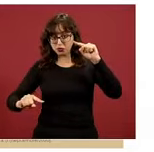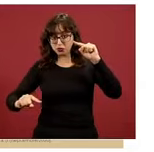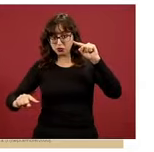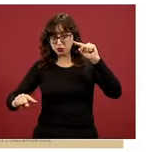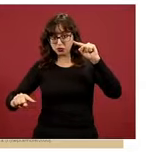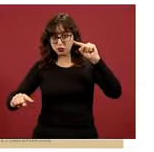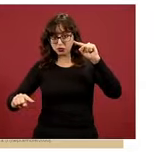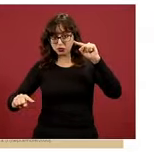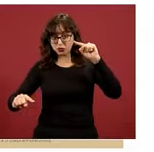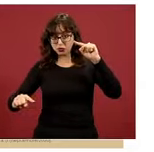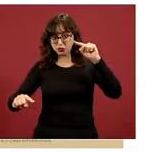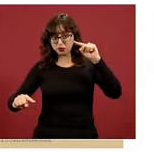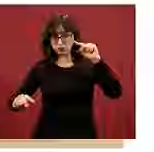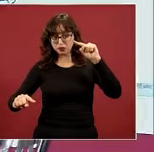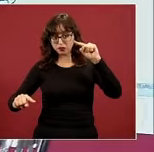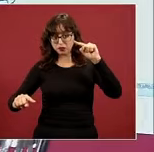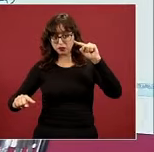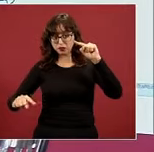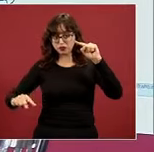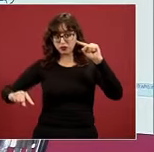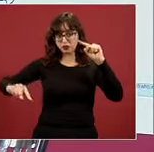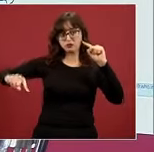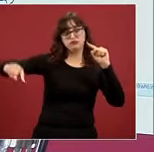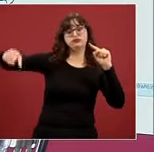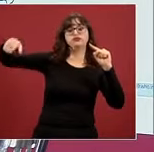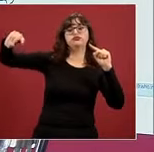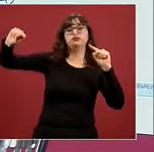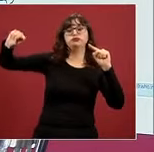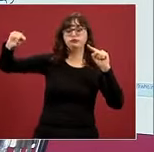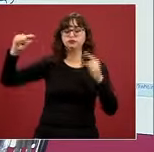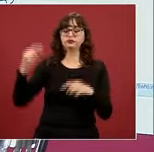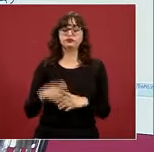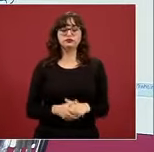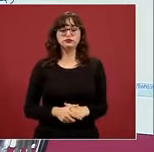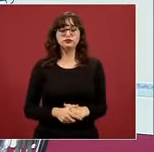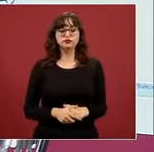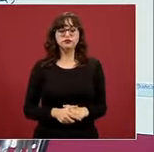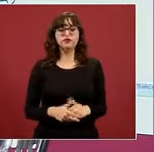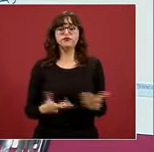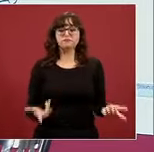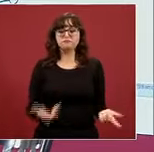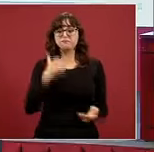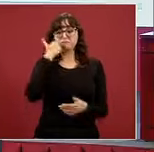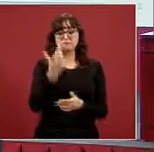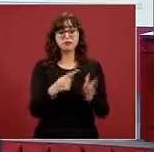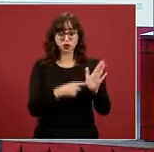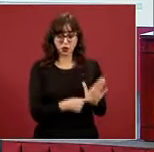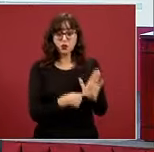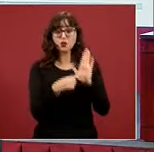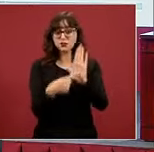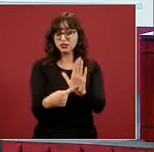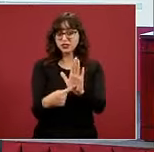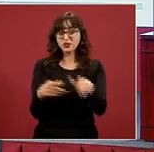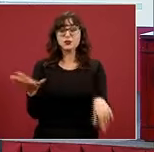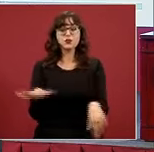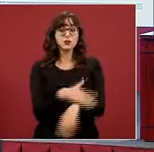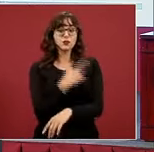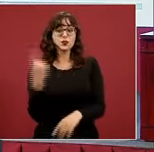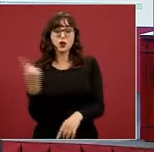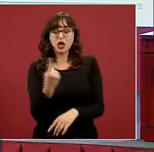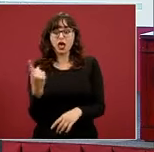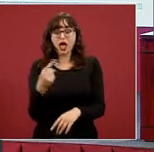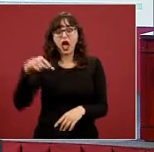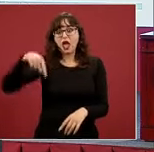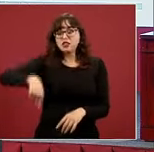y luego bajó y vuelve el rebrote. Me interesa mostrar también porque en México esta idea de los